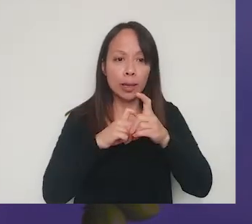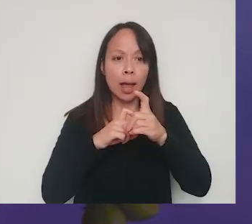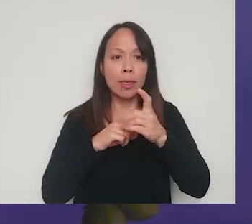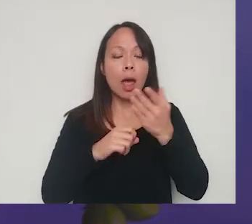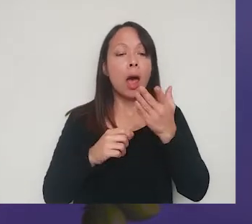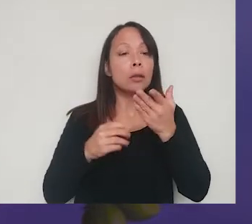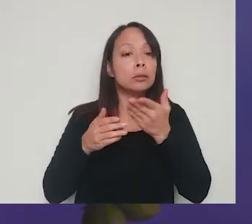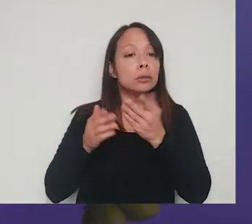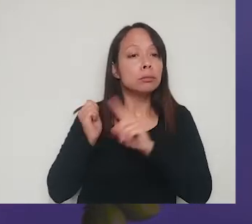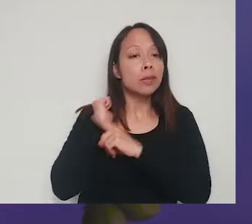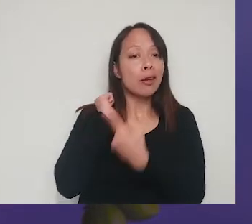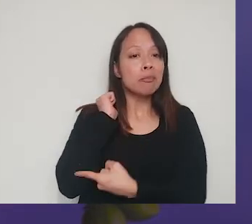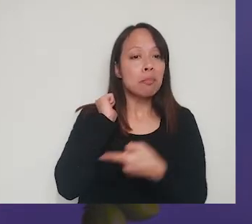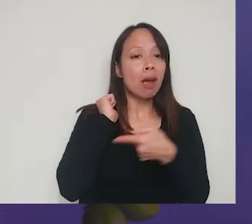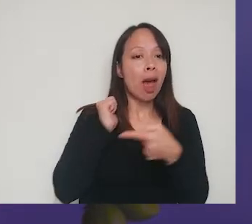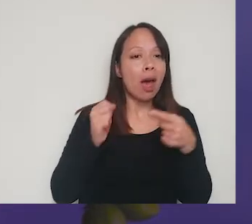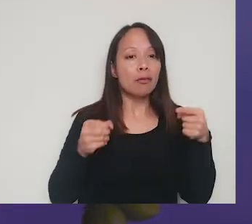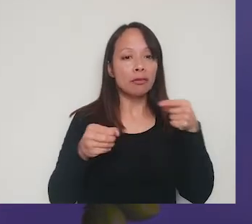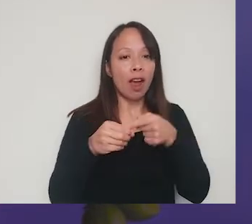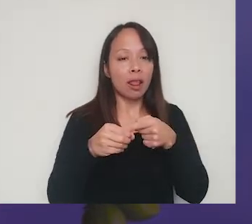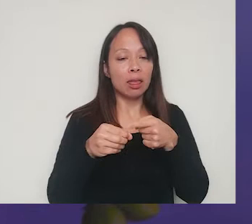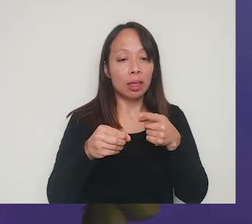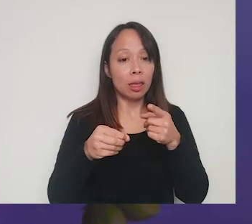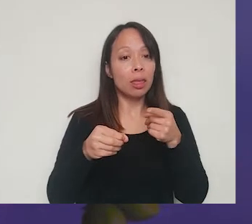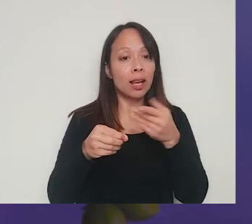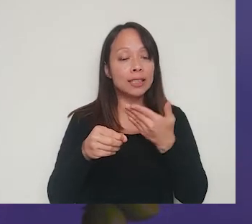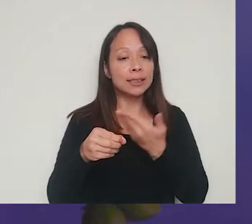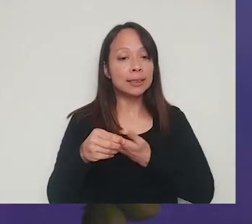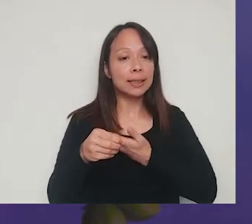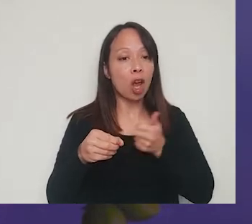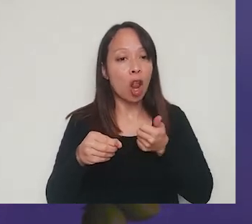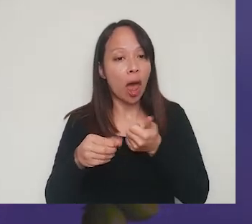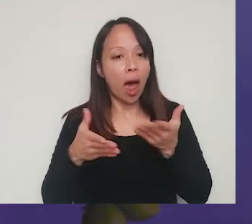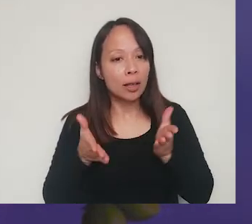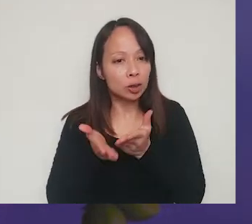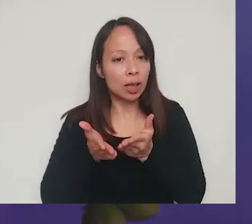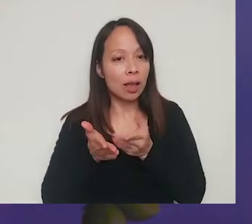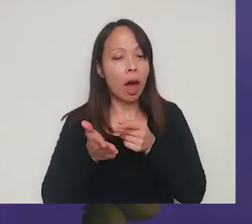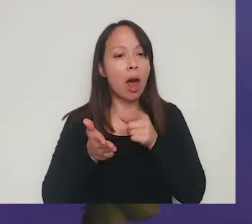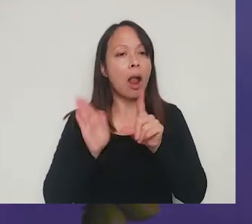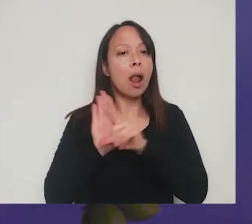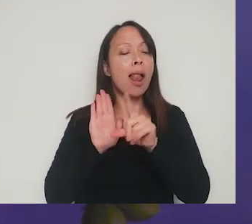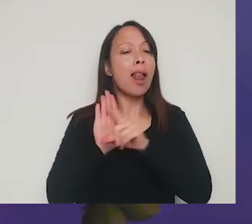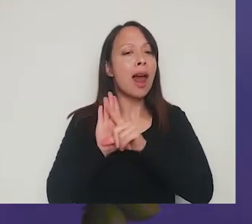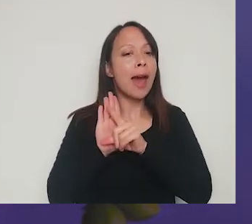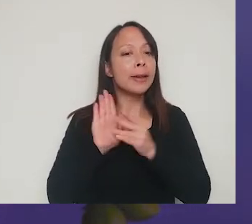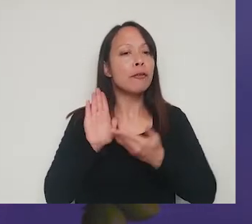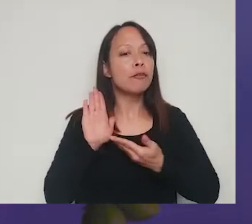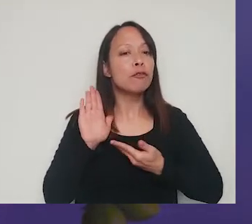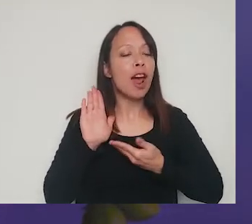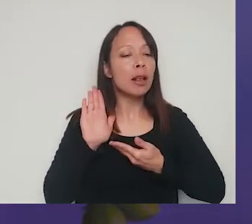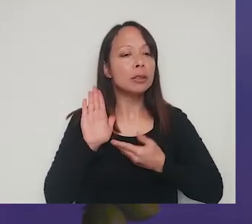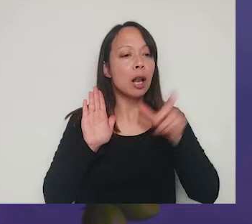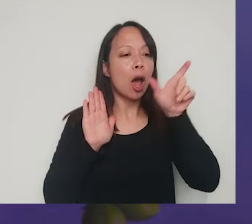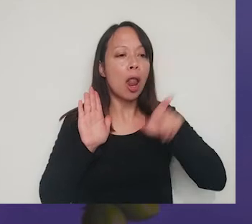problemas de fertilidad médica y estructural, luego de muchos años de lucha, se logró la sanción de la Ley de Técnicas de